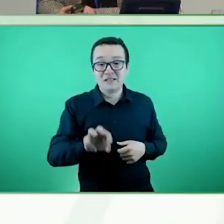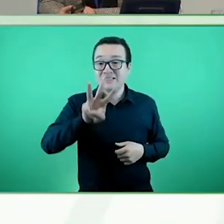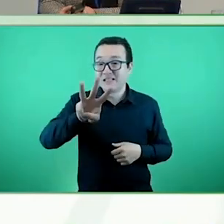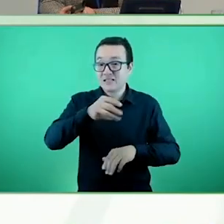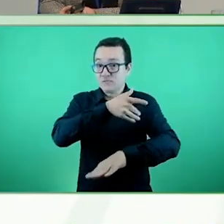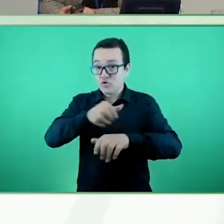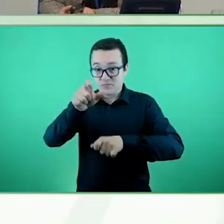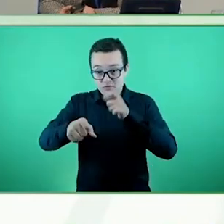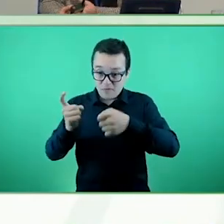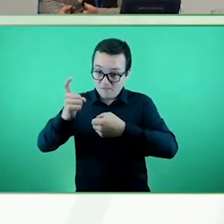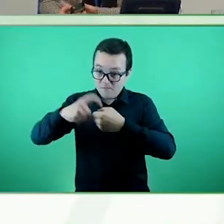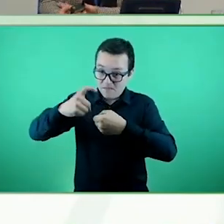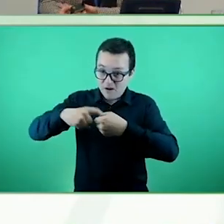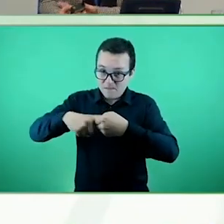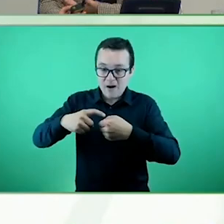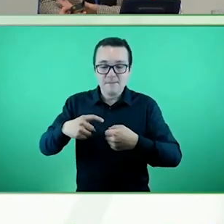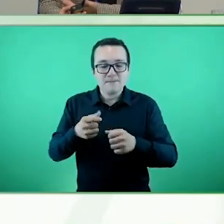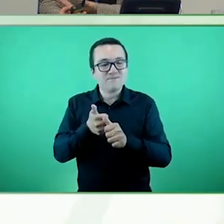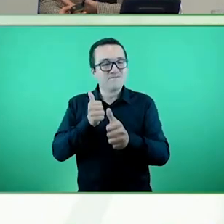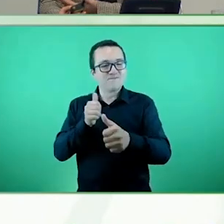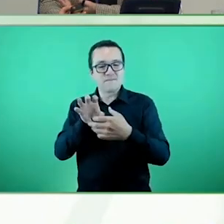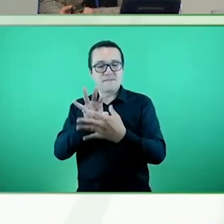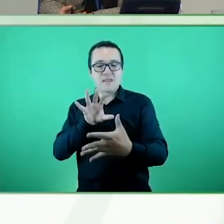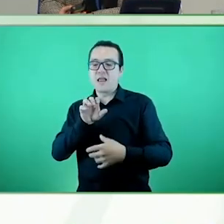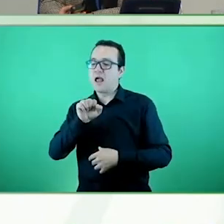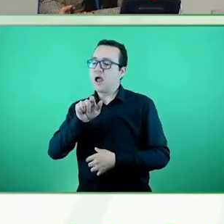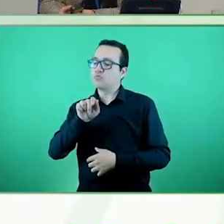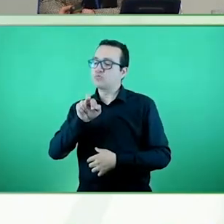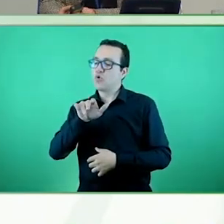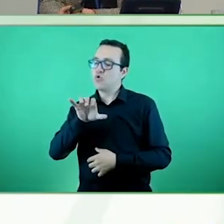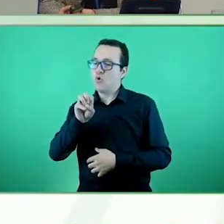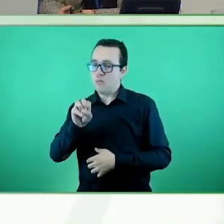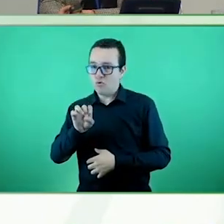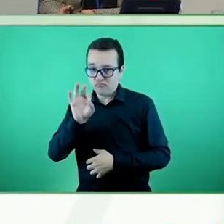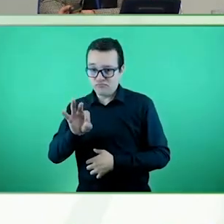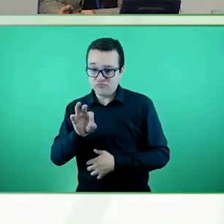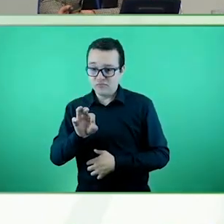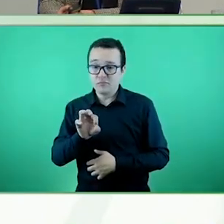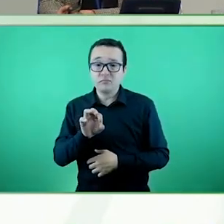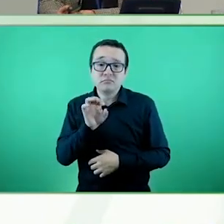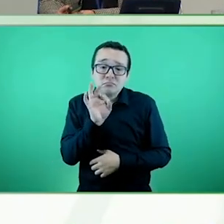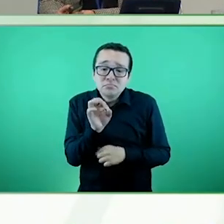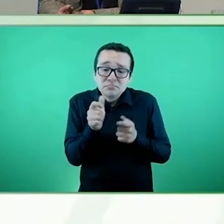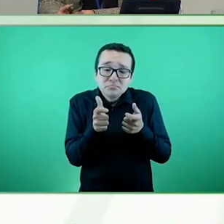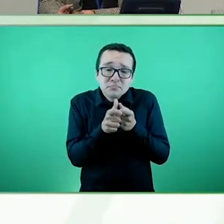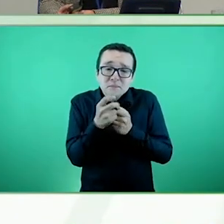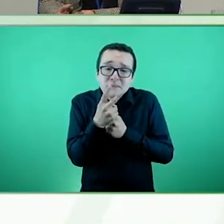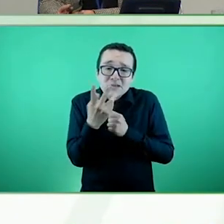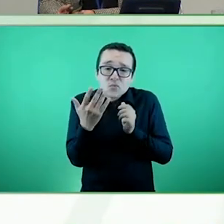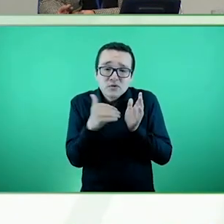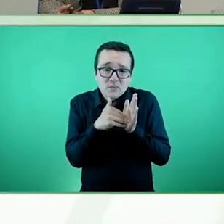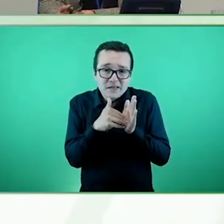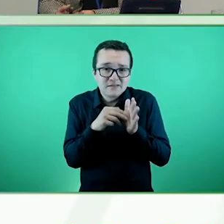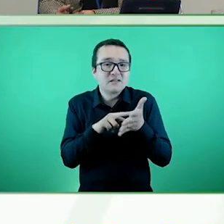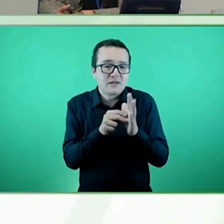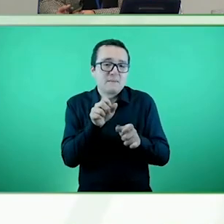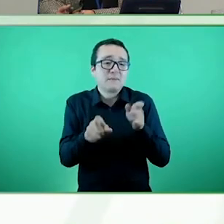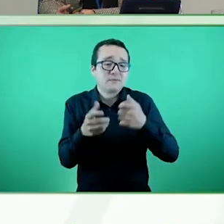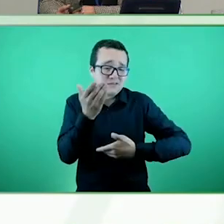como autónomos en España, menos de 24.000 están registradas como personas con discapacidad.